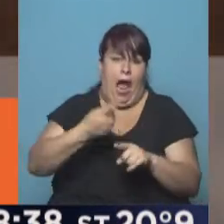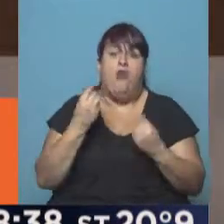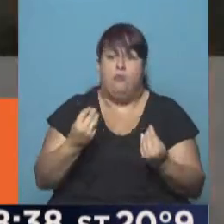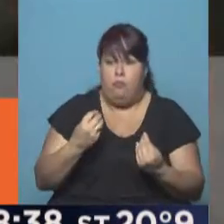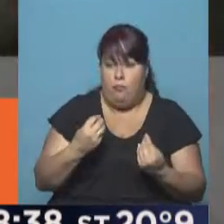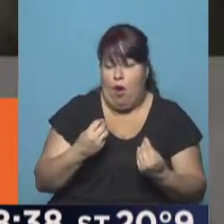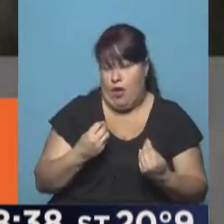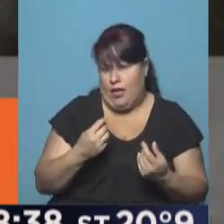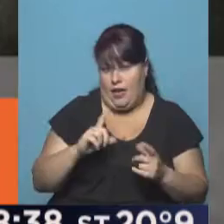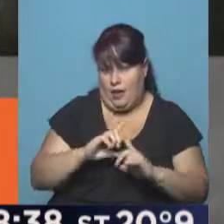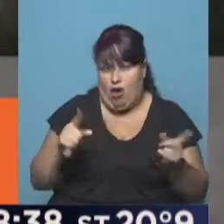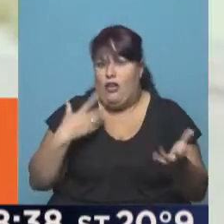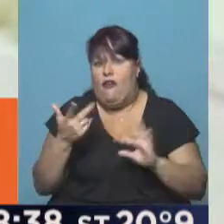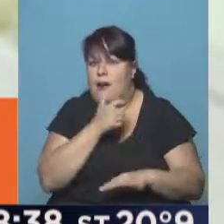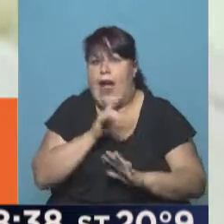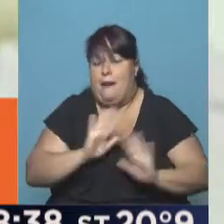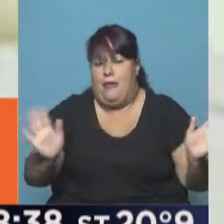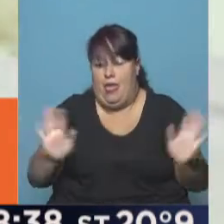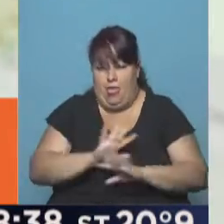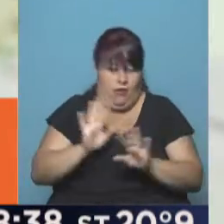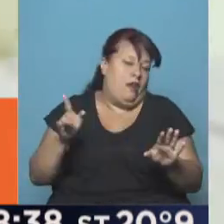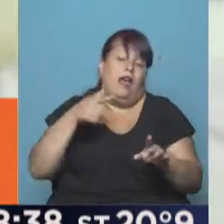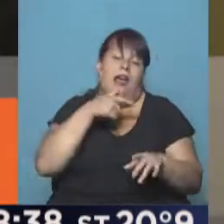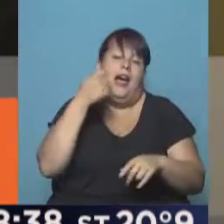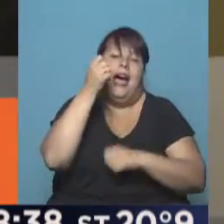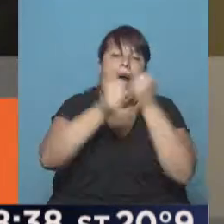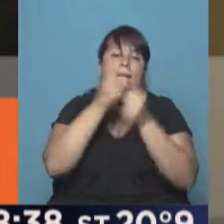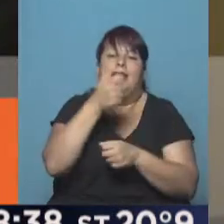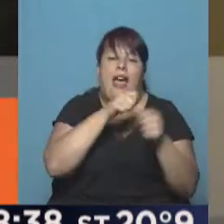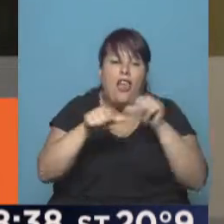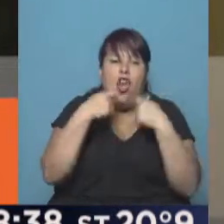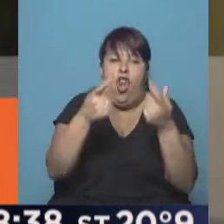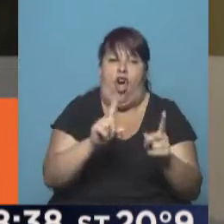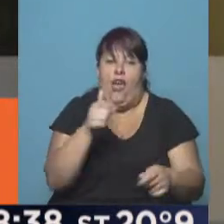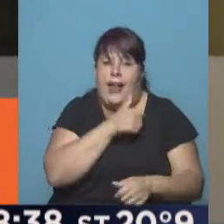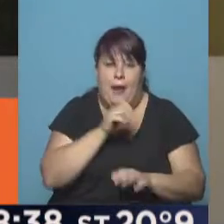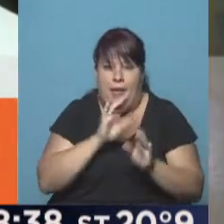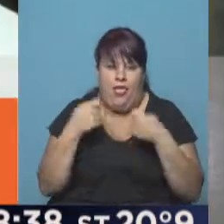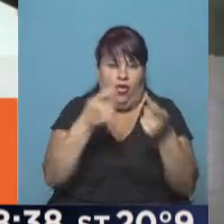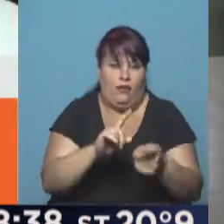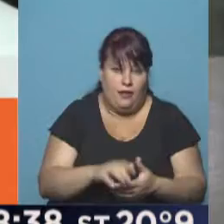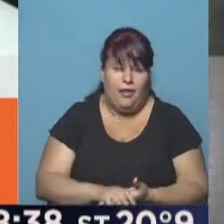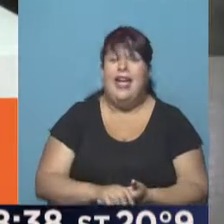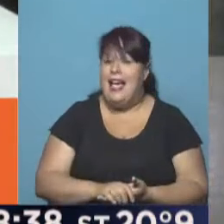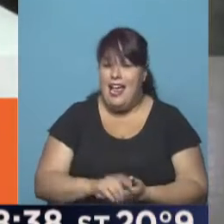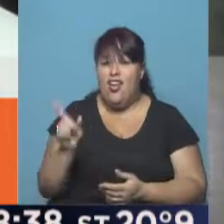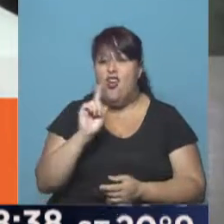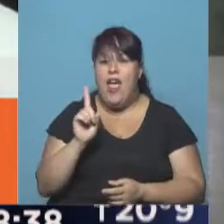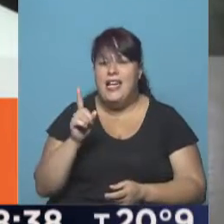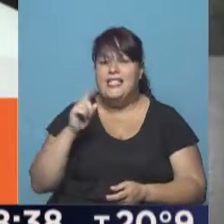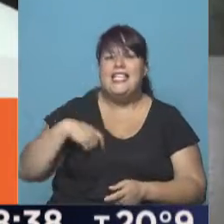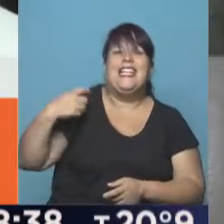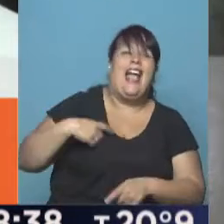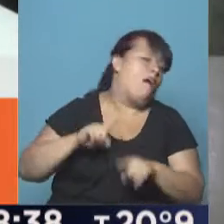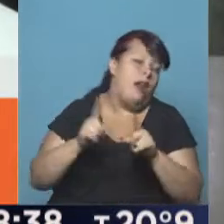porque no les queda otra digo no no las droguerías no le están produciendo el medicamento directamente ustedes si esto no es una medida gremial